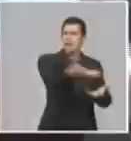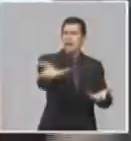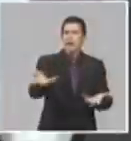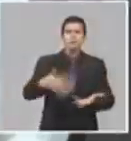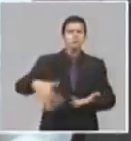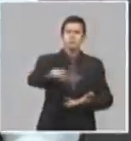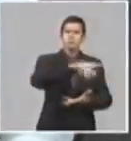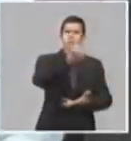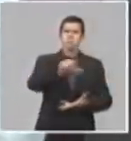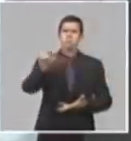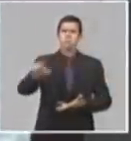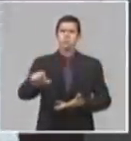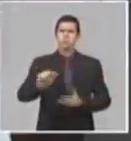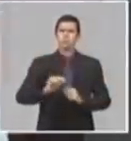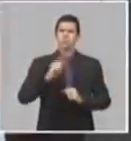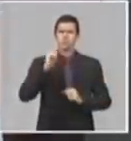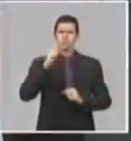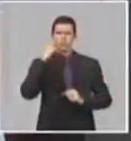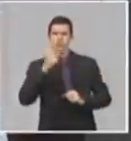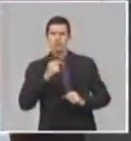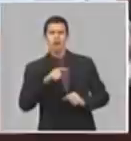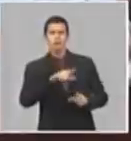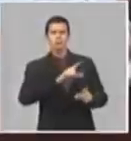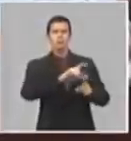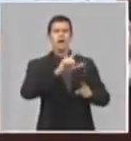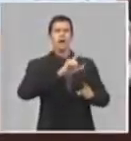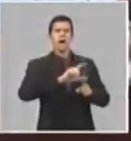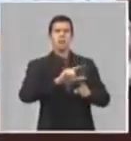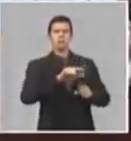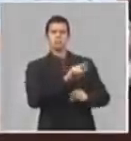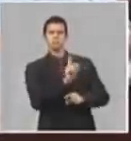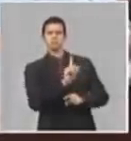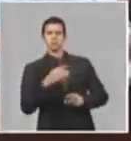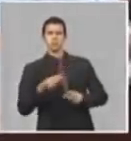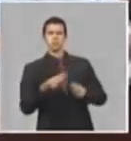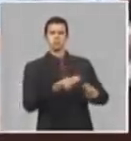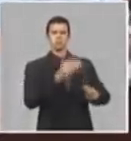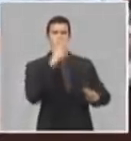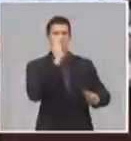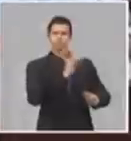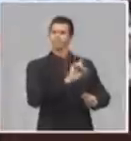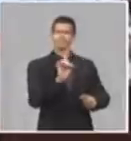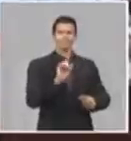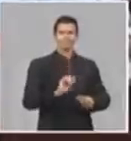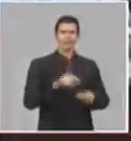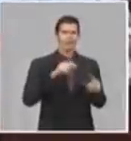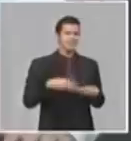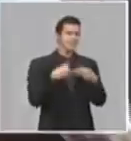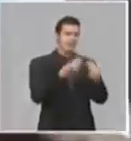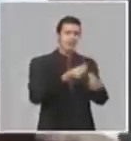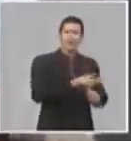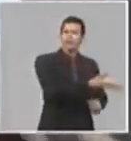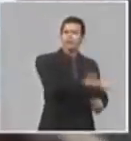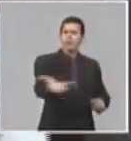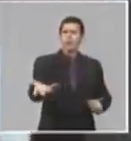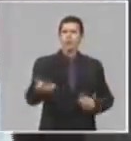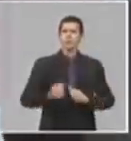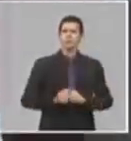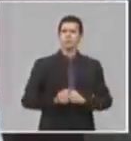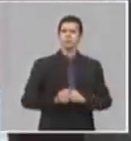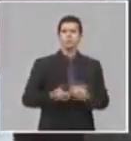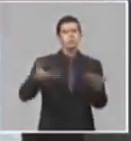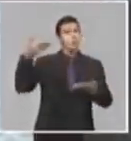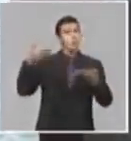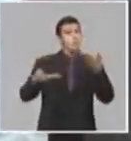al que vive en una ciudad y trabaja por el Estado. Díganme en qué país del mundo se viven esas